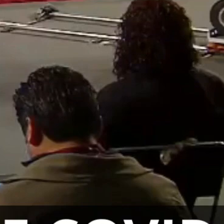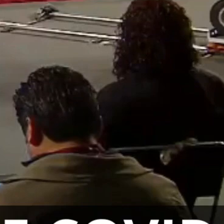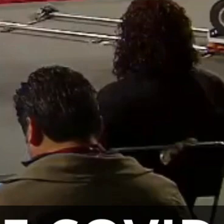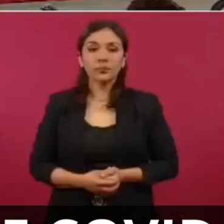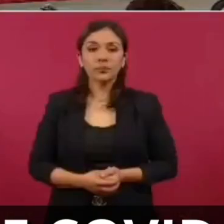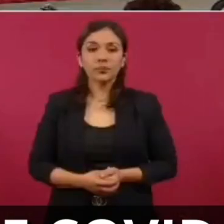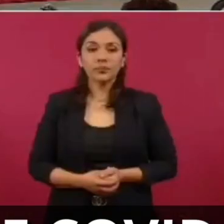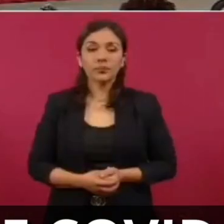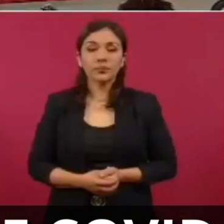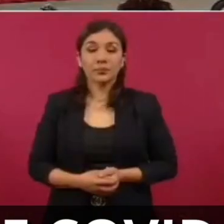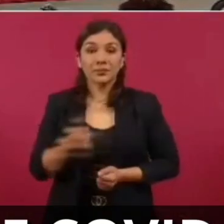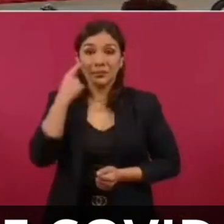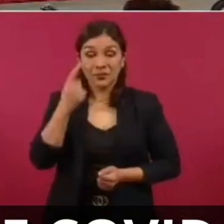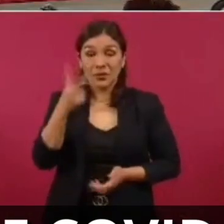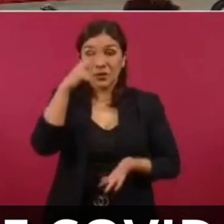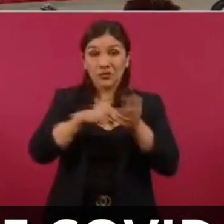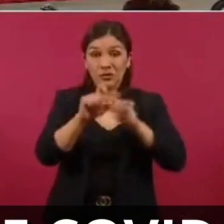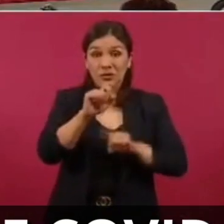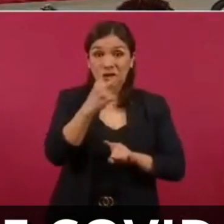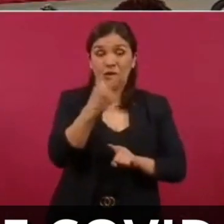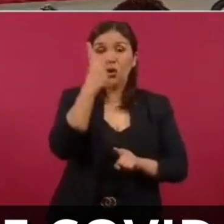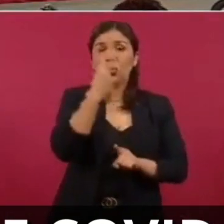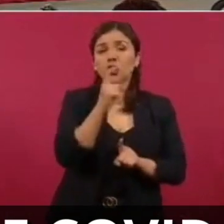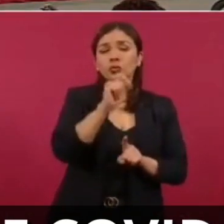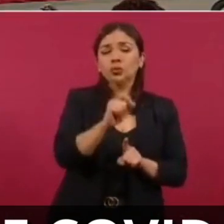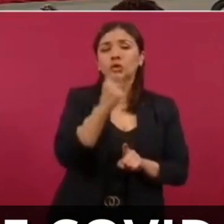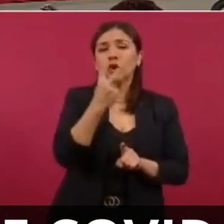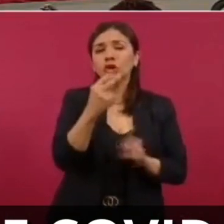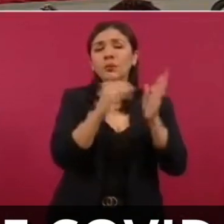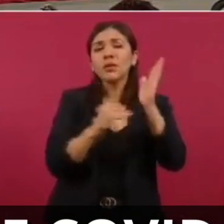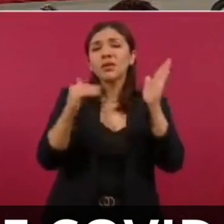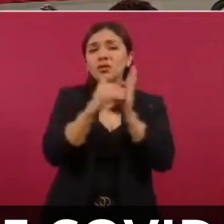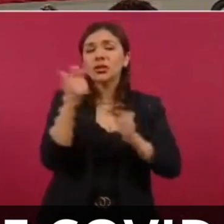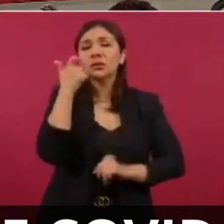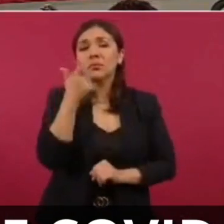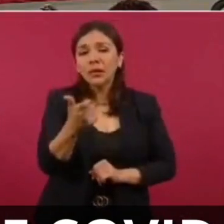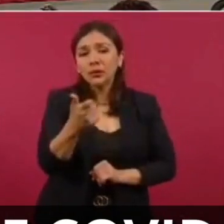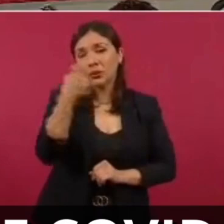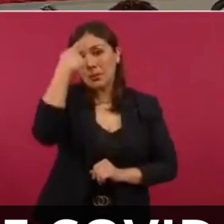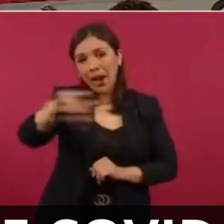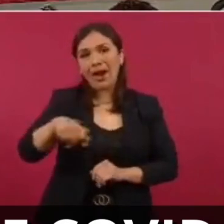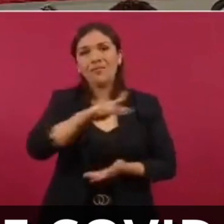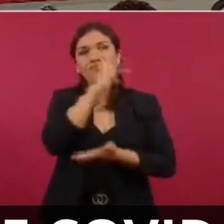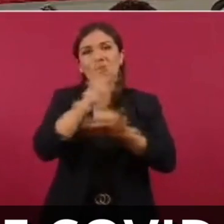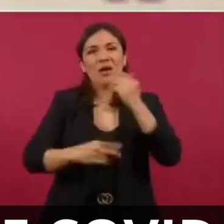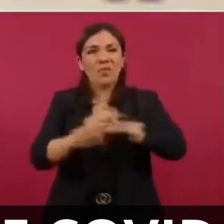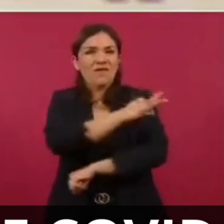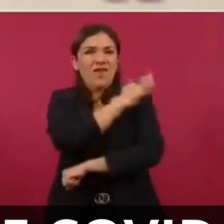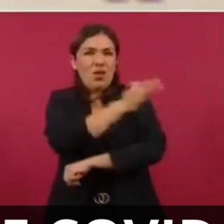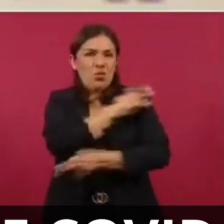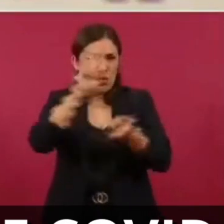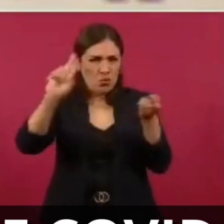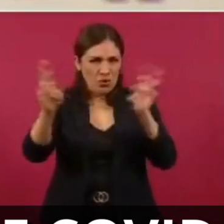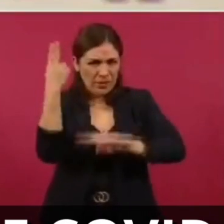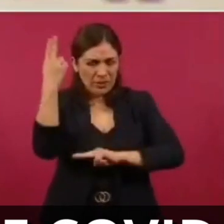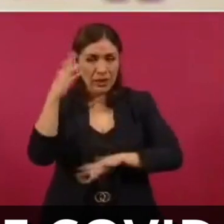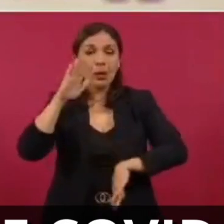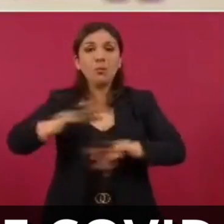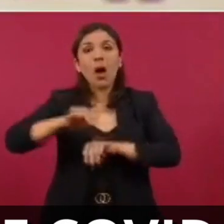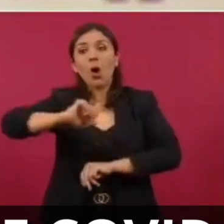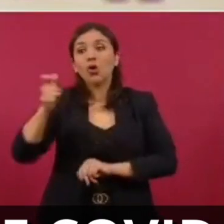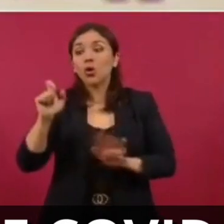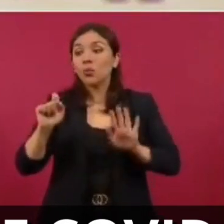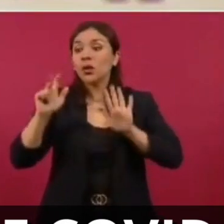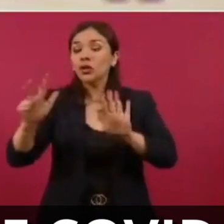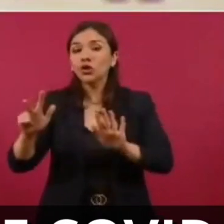universal y 28.1 miles de millones de pesos para la vacunación COVID,